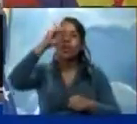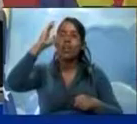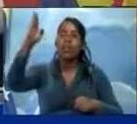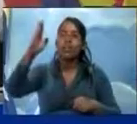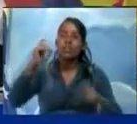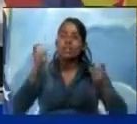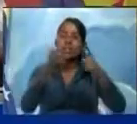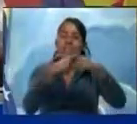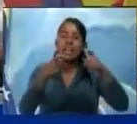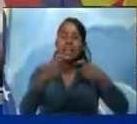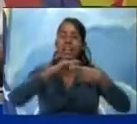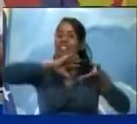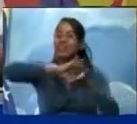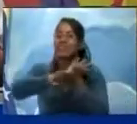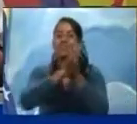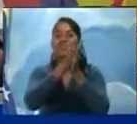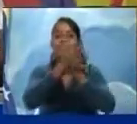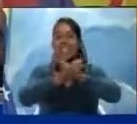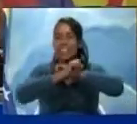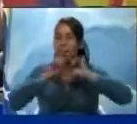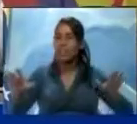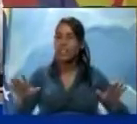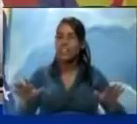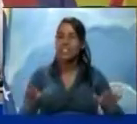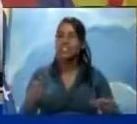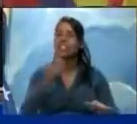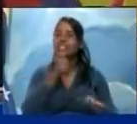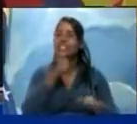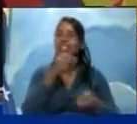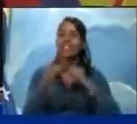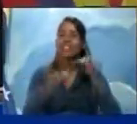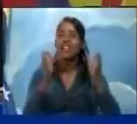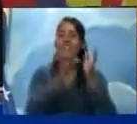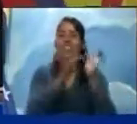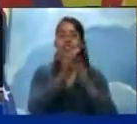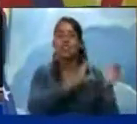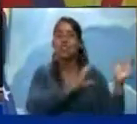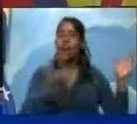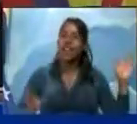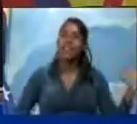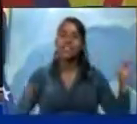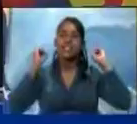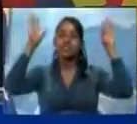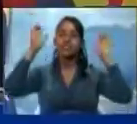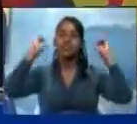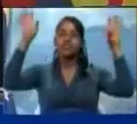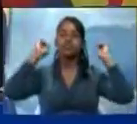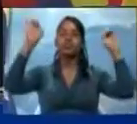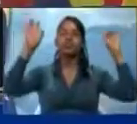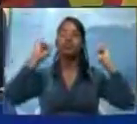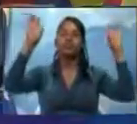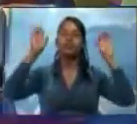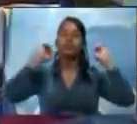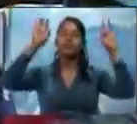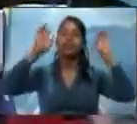el cáncer fue desaparecido. ¿Quién lo hizo? Jesucristo.